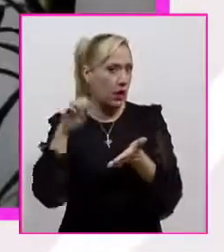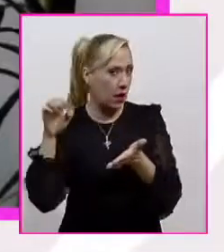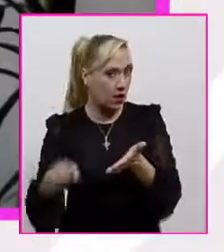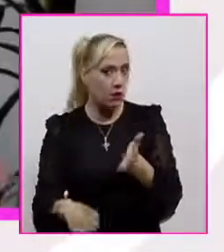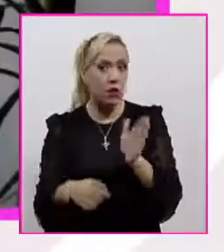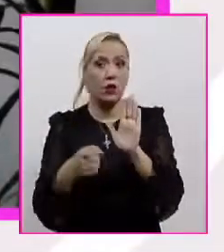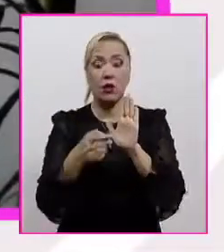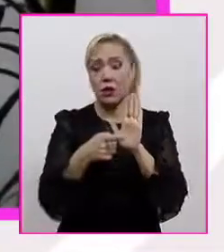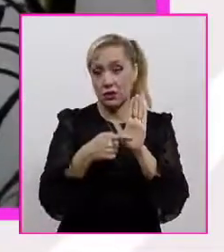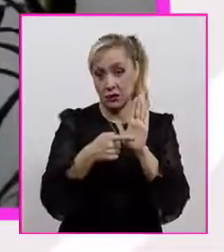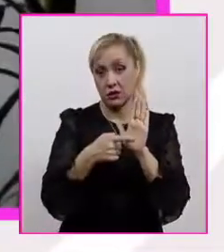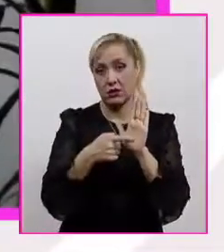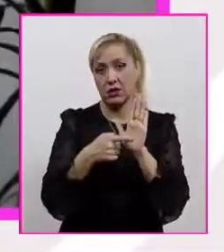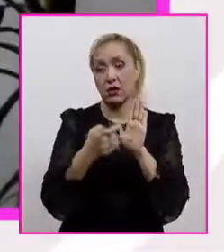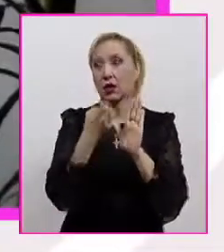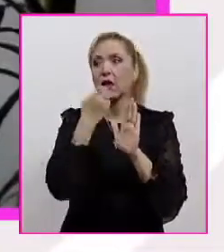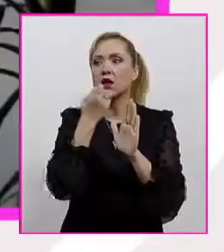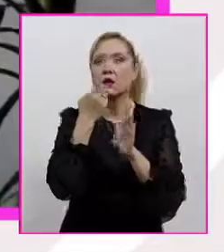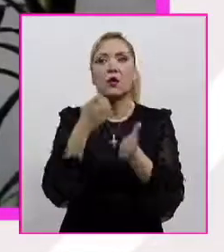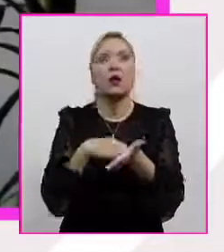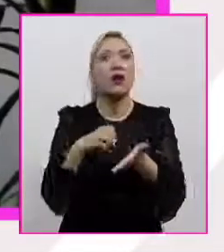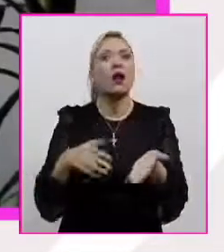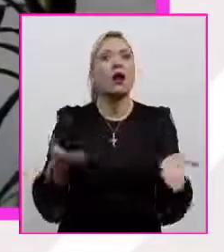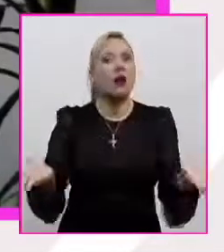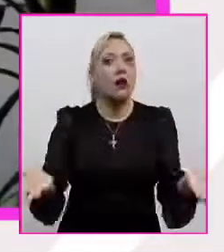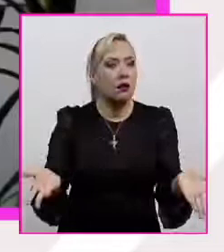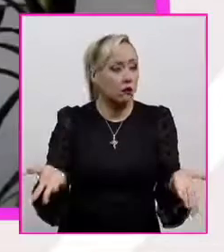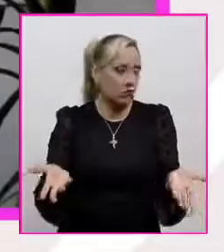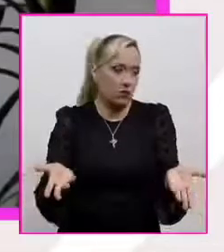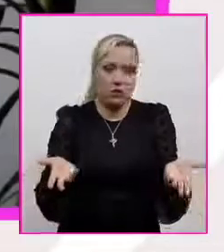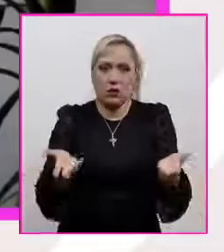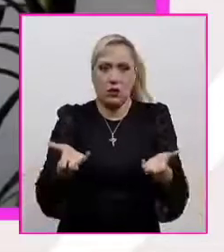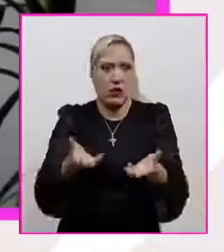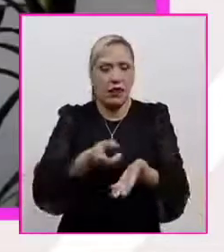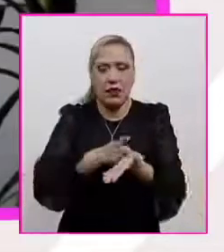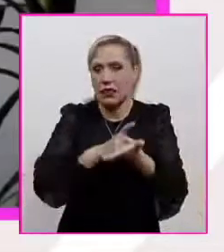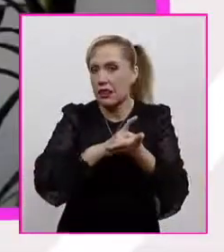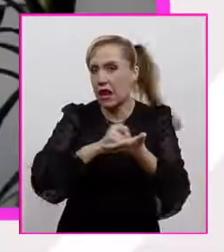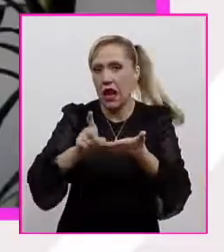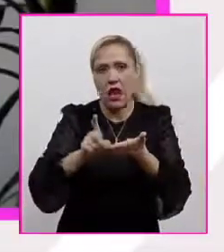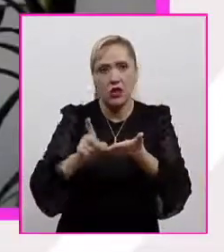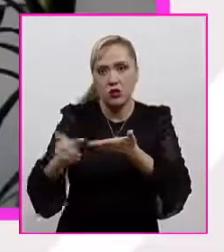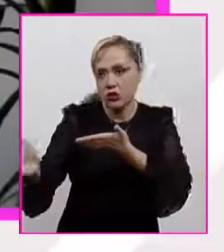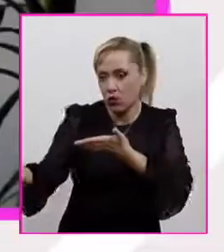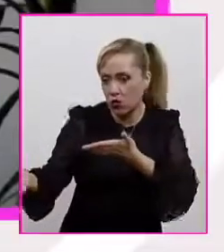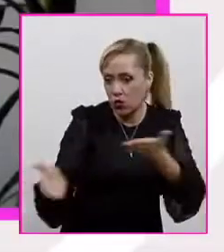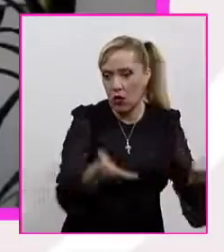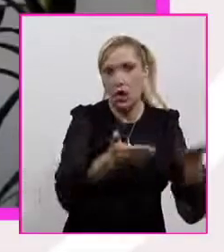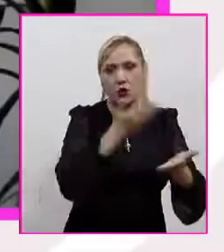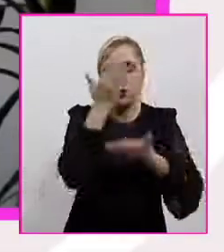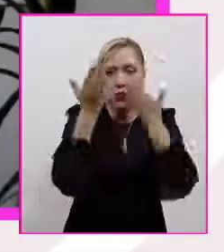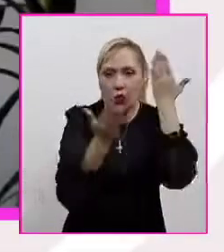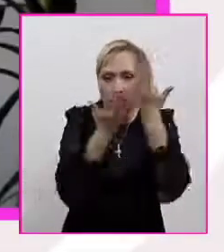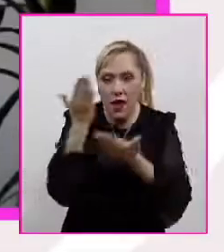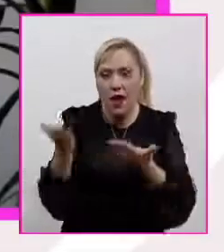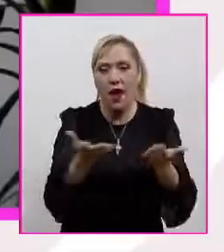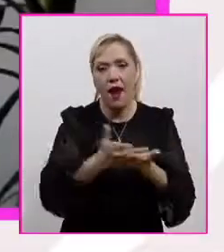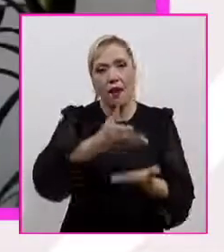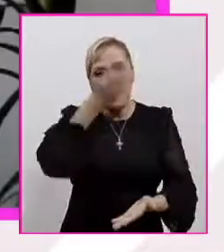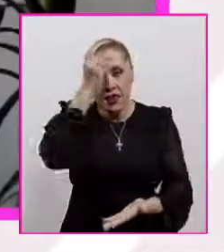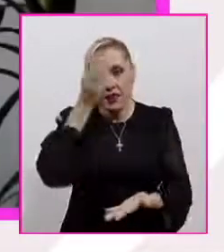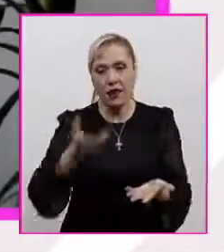es el tema de la educación, es un bien mayor que es el acceso a la educación, un derecho tan importante como la